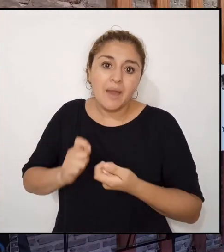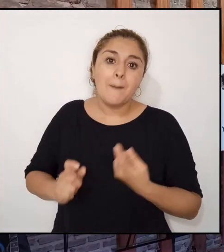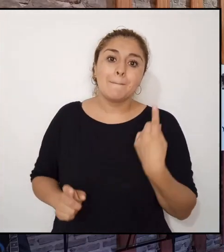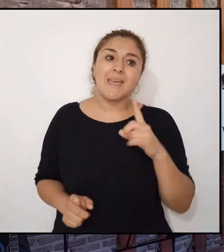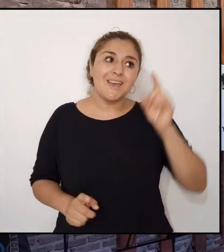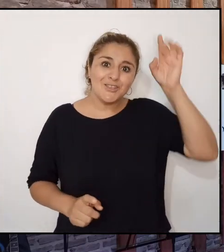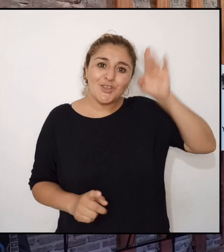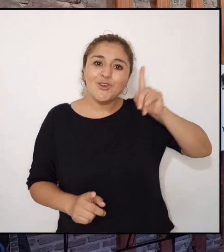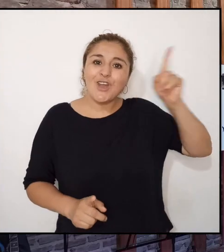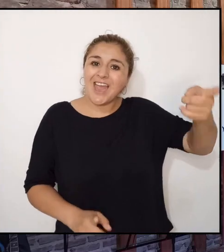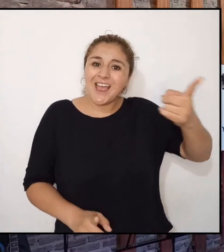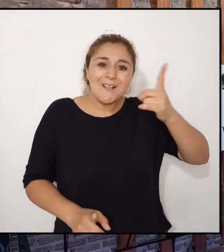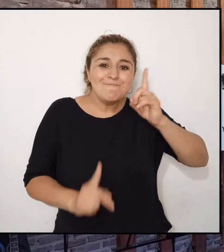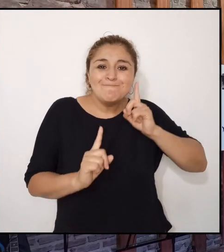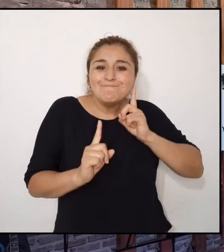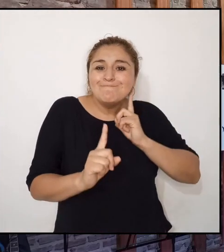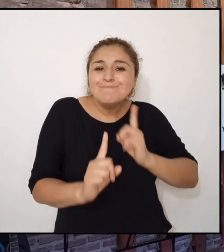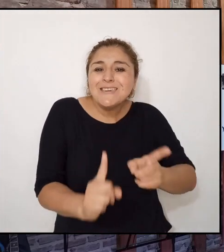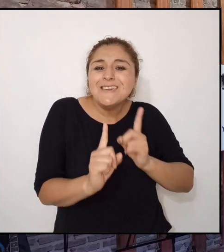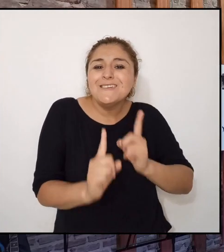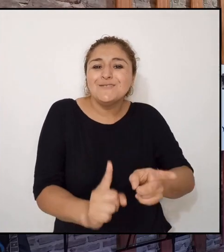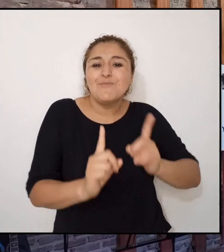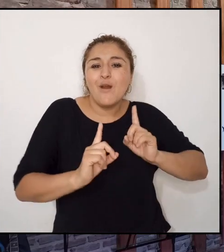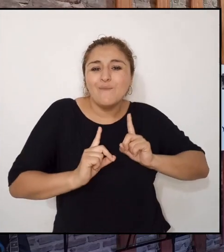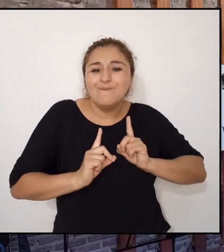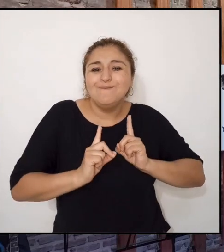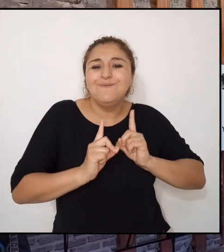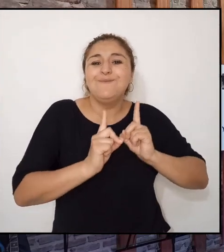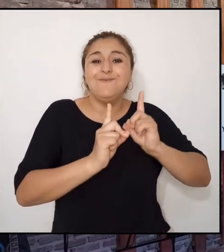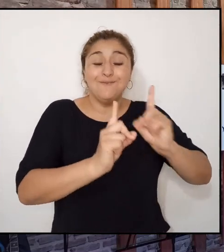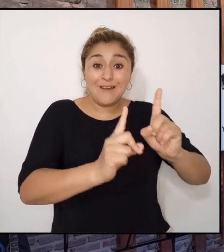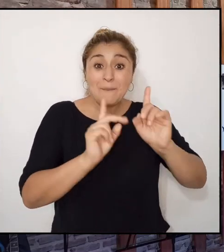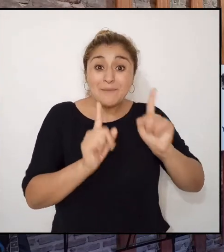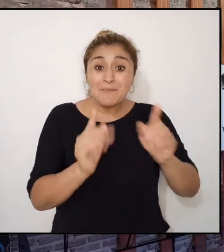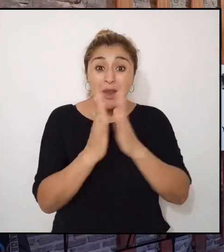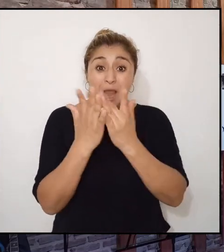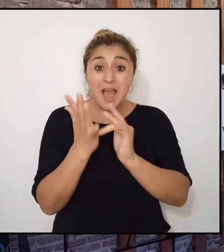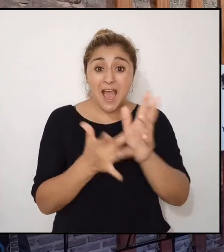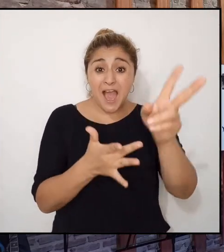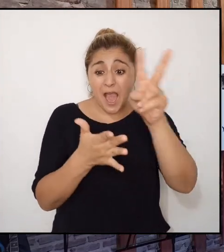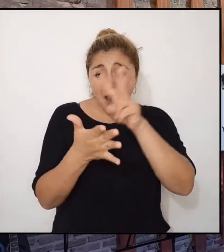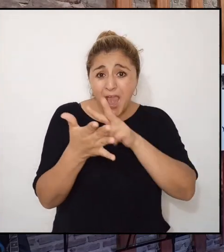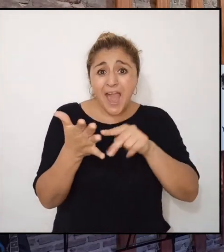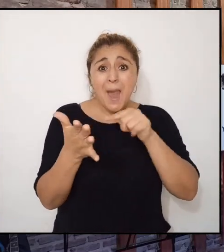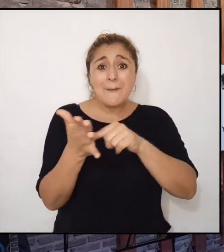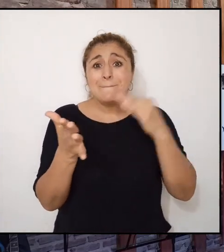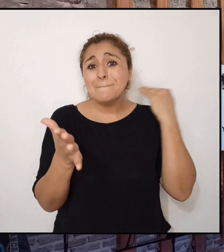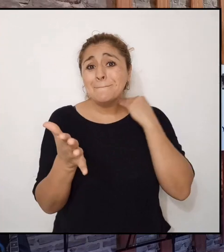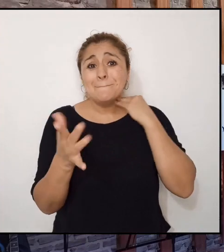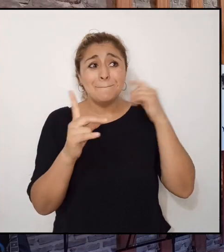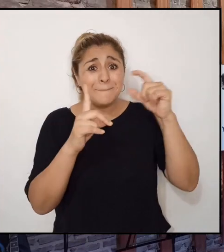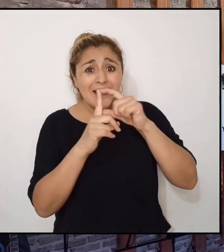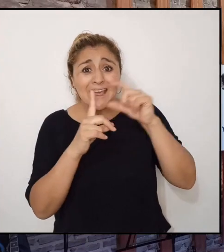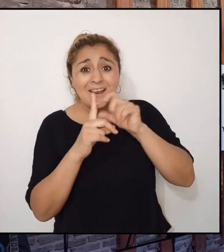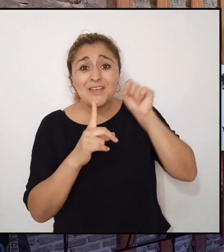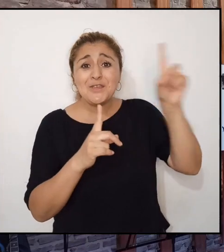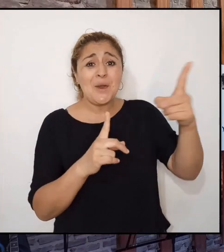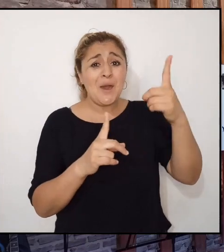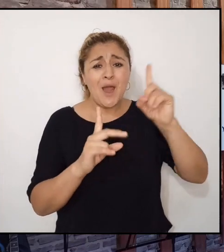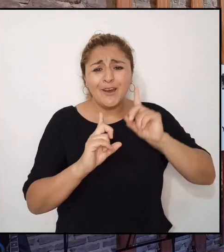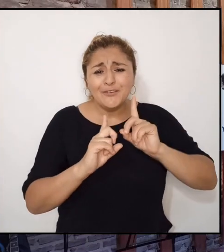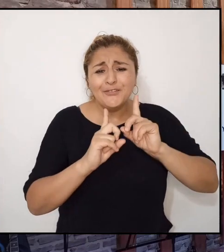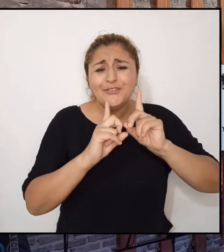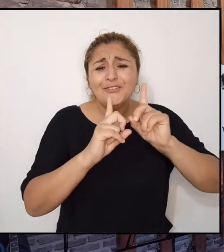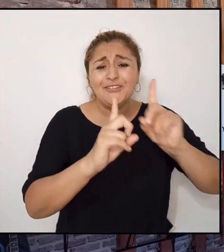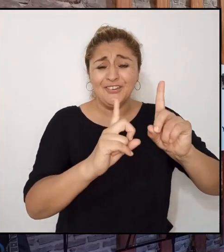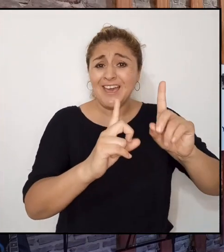Sigue siendo el mismo, la misma manera. Dios dice, yo no desprecio un corazón contrito y humillado. Eso fue